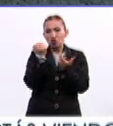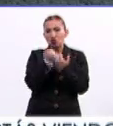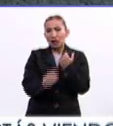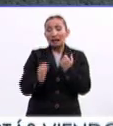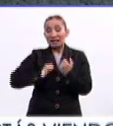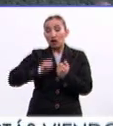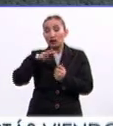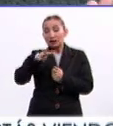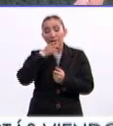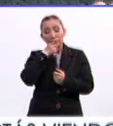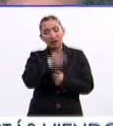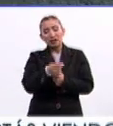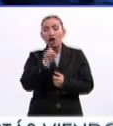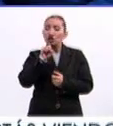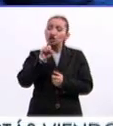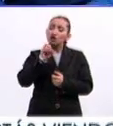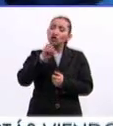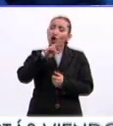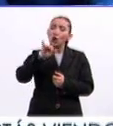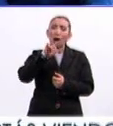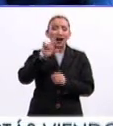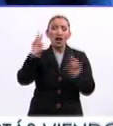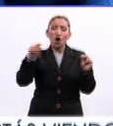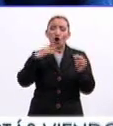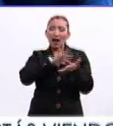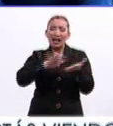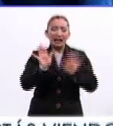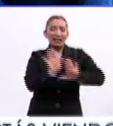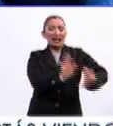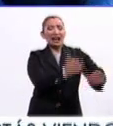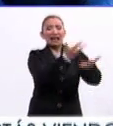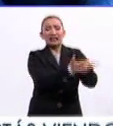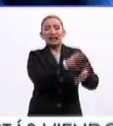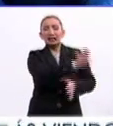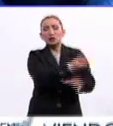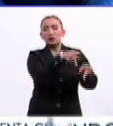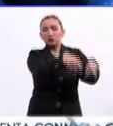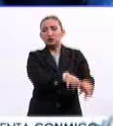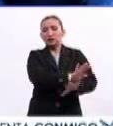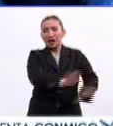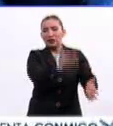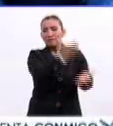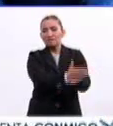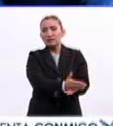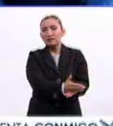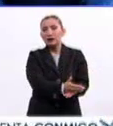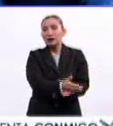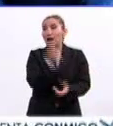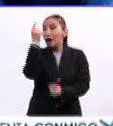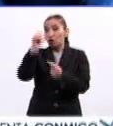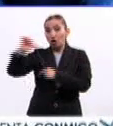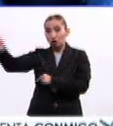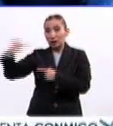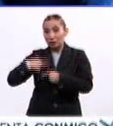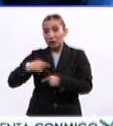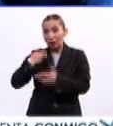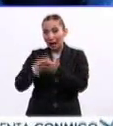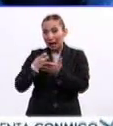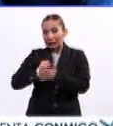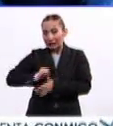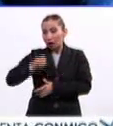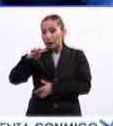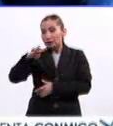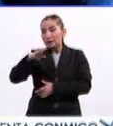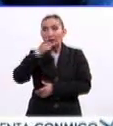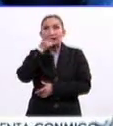Sor Juana no la lean, déjenla quietecita en su sepulcro, ¿no? Hay algunos otros críticos que en el siglo XIX dicen, por ejemplo, que el